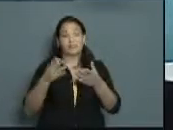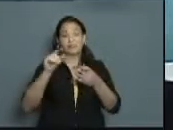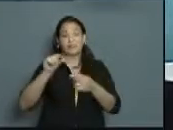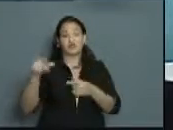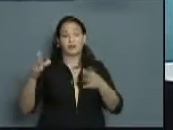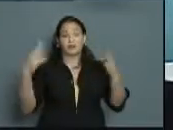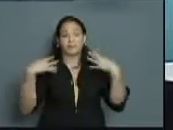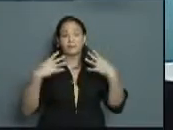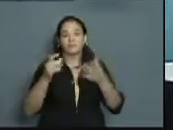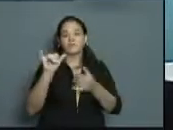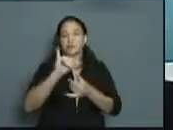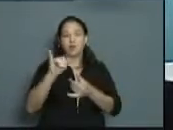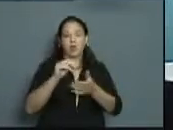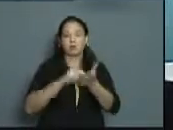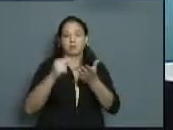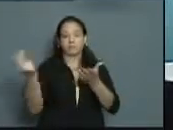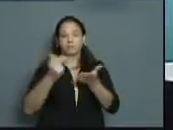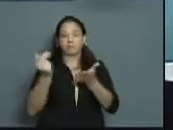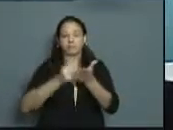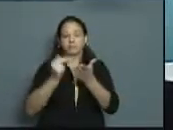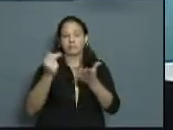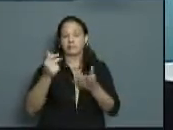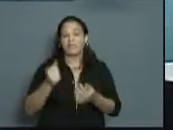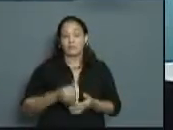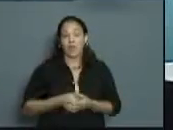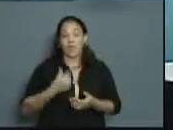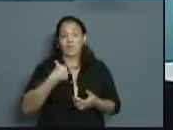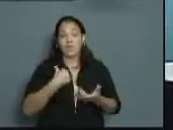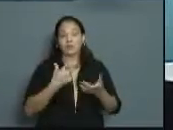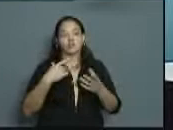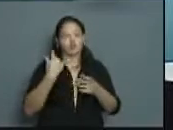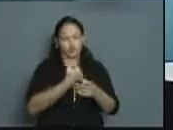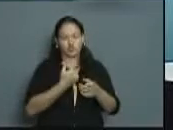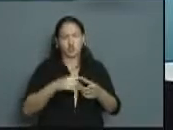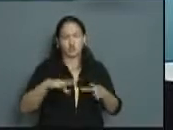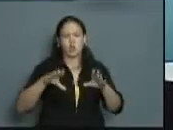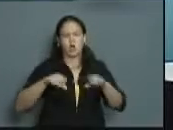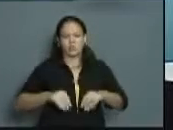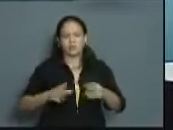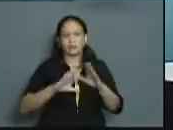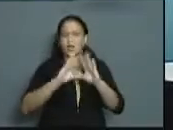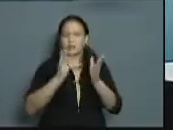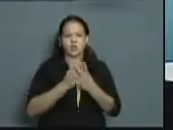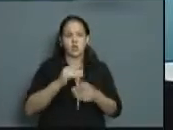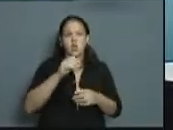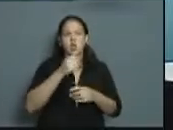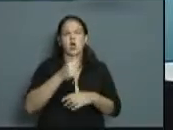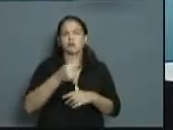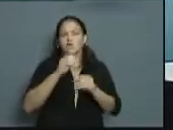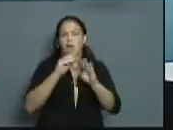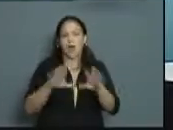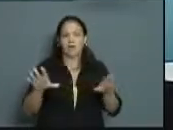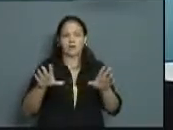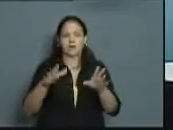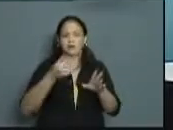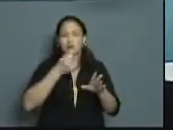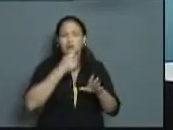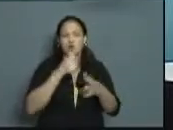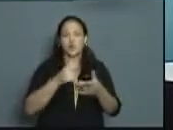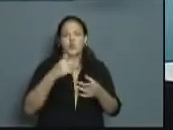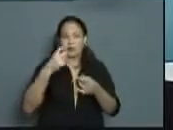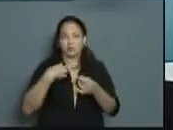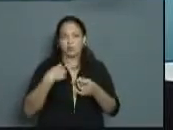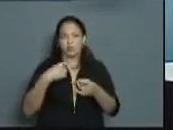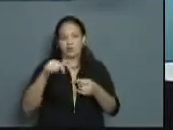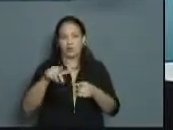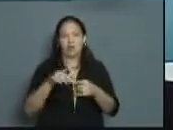televidentes que se están comunicando a través de las plataformas digitales que estamos recepcionando las inquietudes para aclarar las dudas con los especialistas que nos acompañan hoy